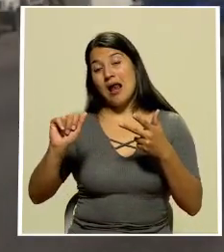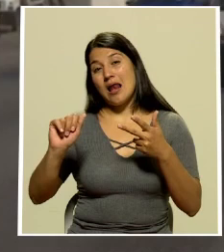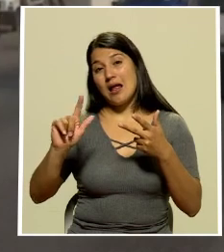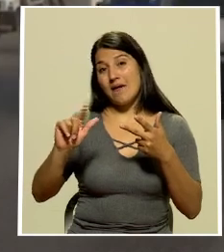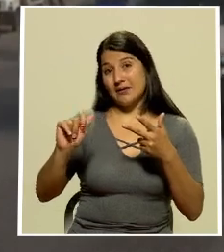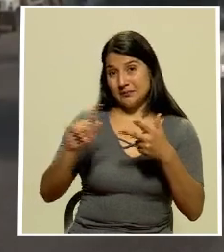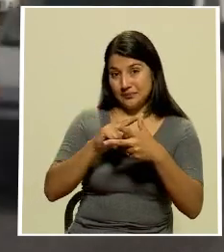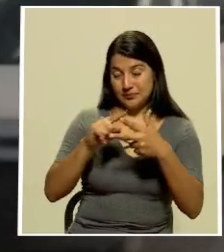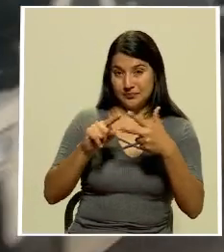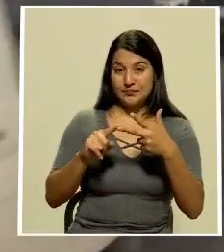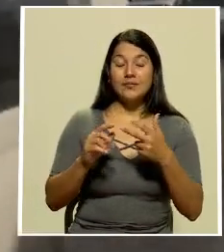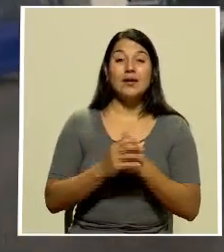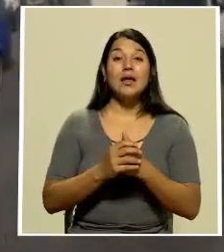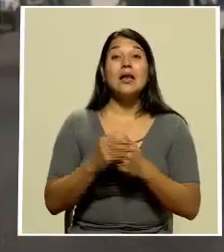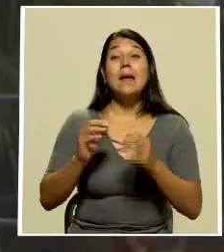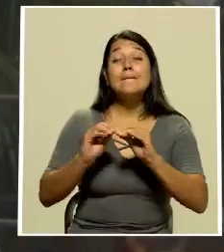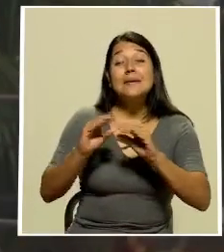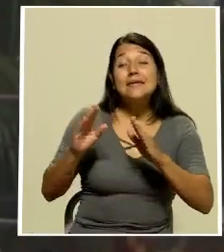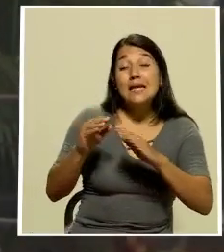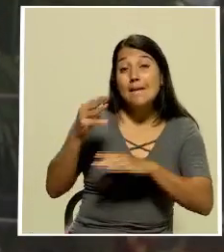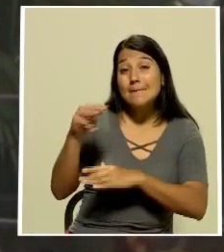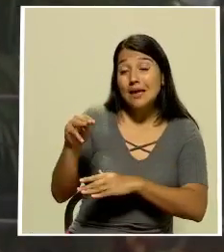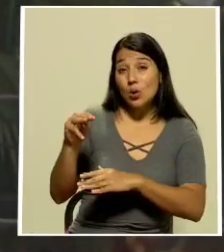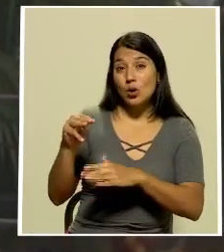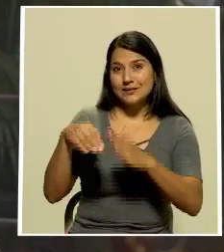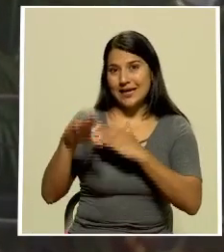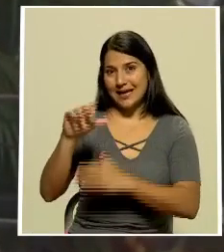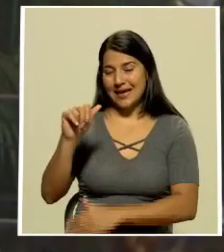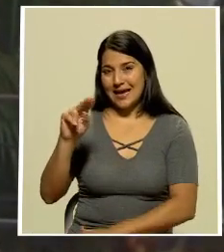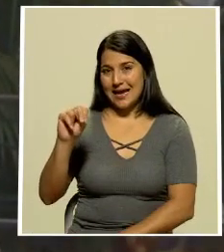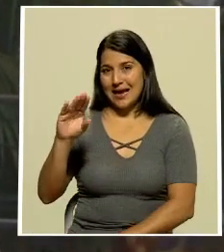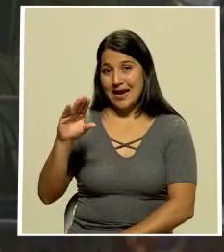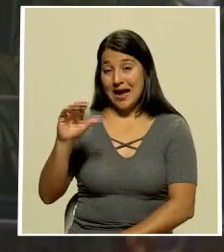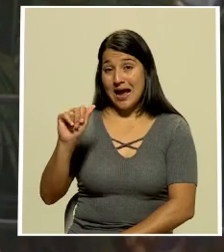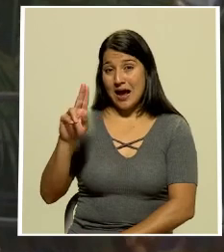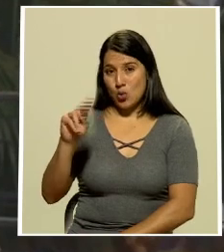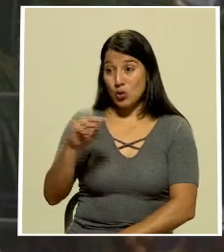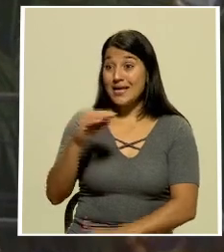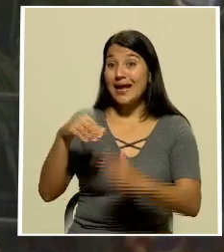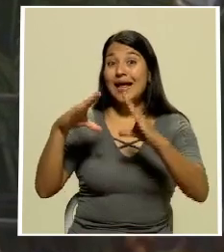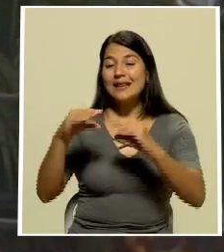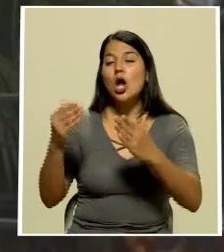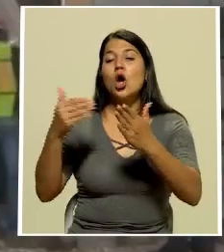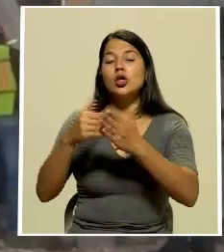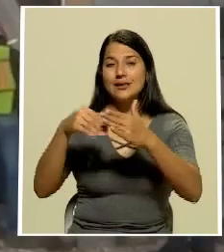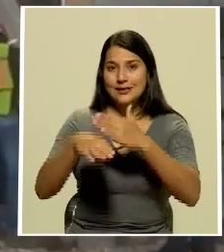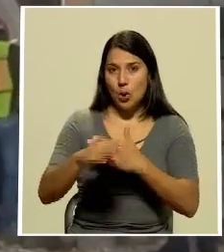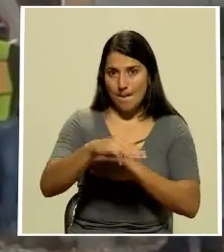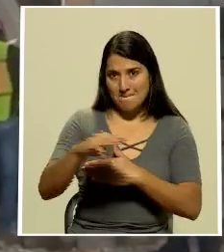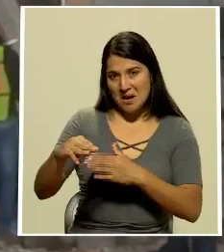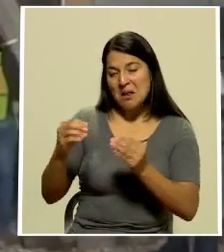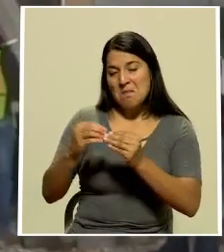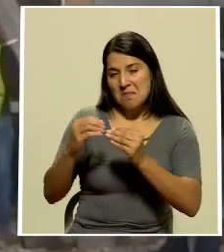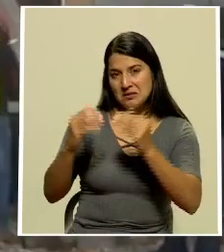2 la mañana del miércoles en Puerto Morelos, vecina de Cancún, y regresó por la tarde al mar debilitado a 1. A su paso por